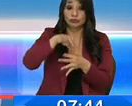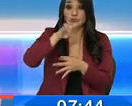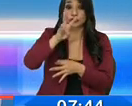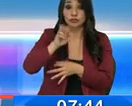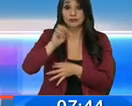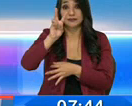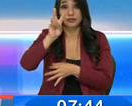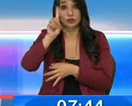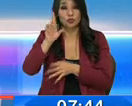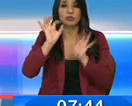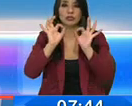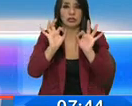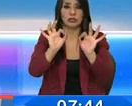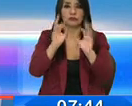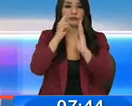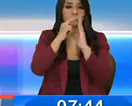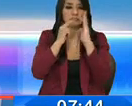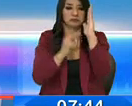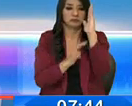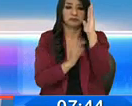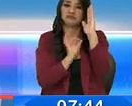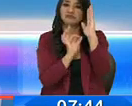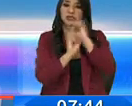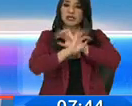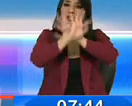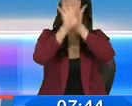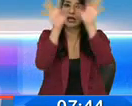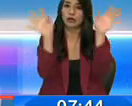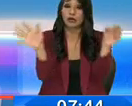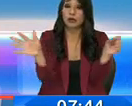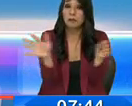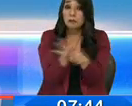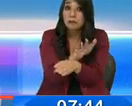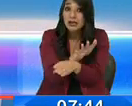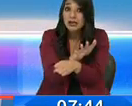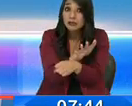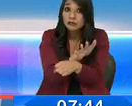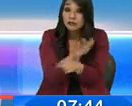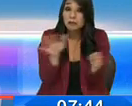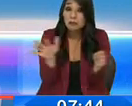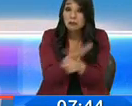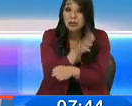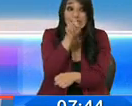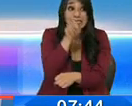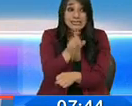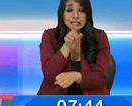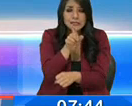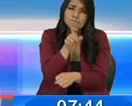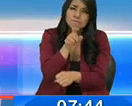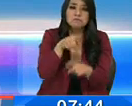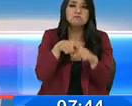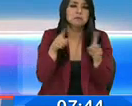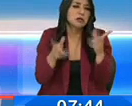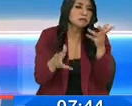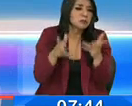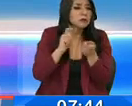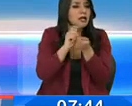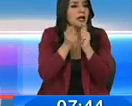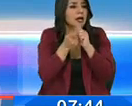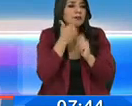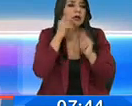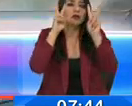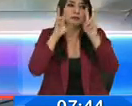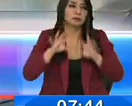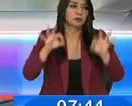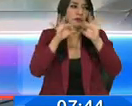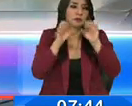2021 ya con unas reglas de juego que no son en su totalidad las que posiblemente muchos aspirarían, pero que al menos modifiquen temas